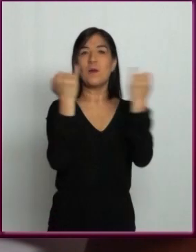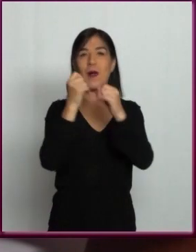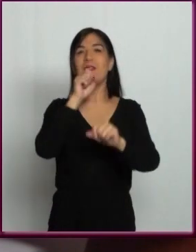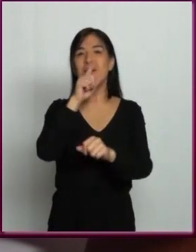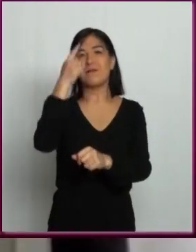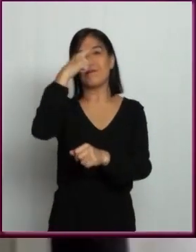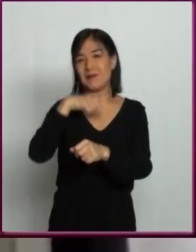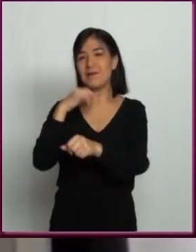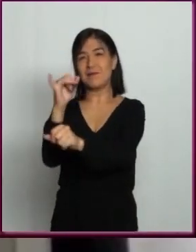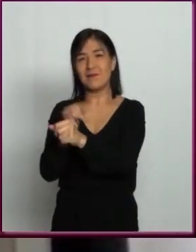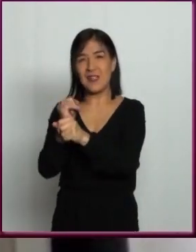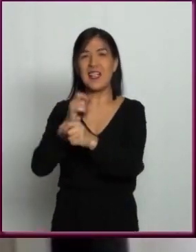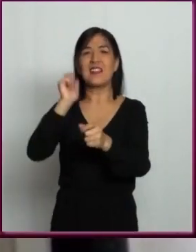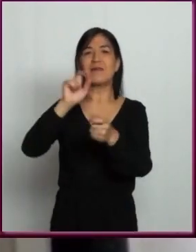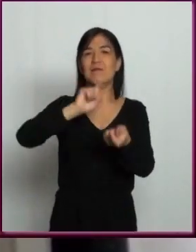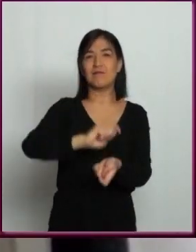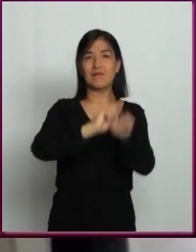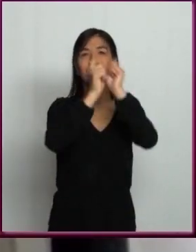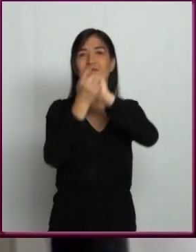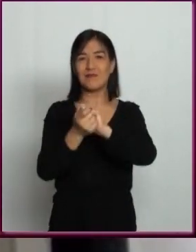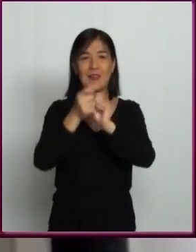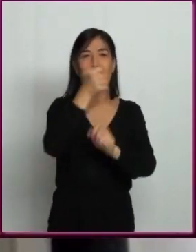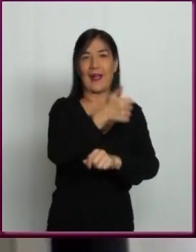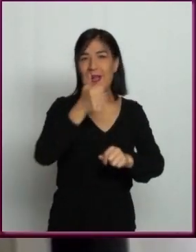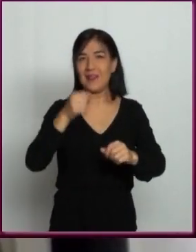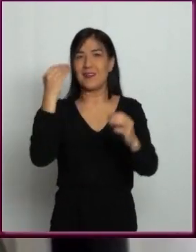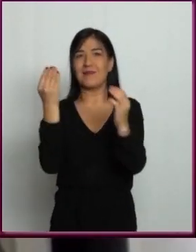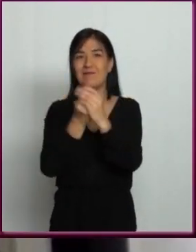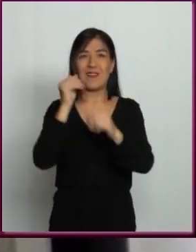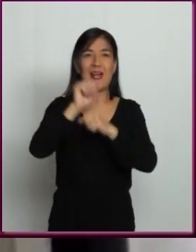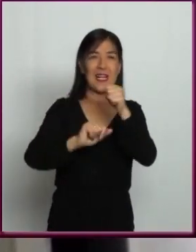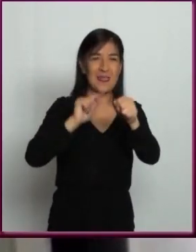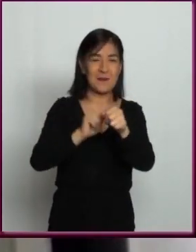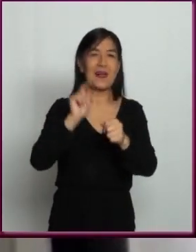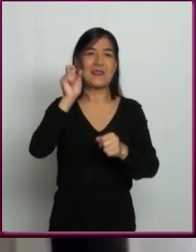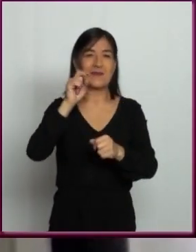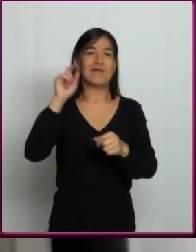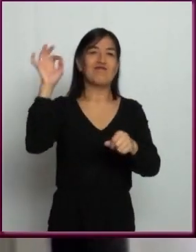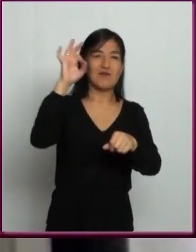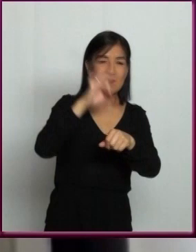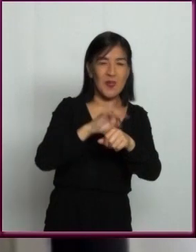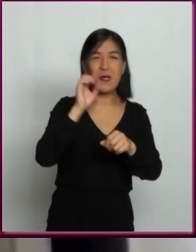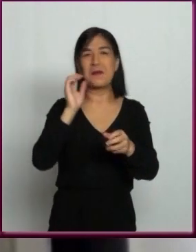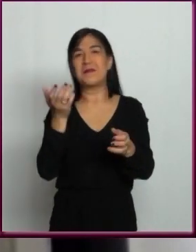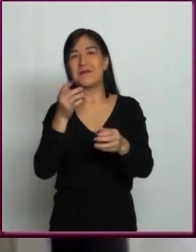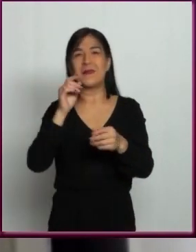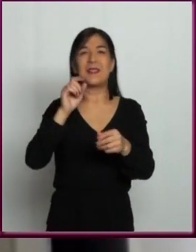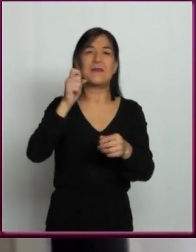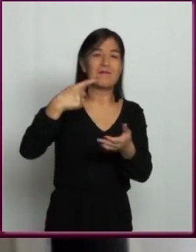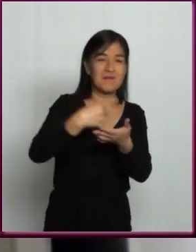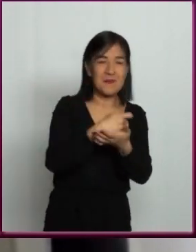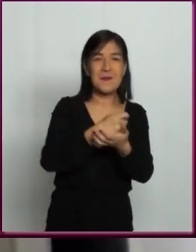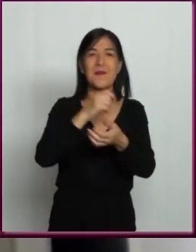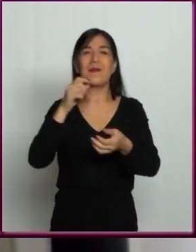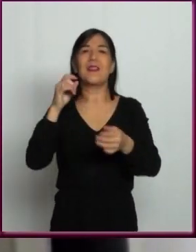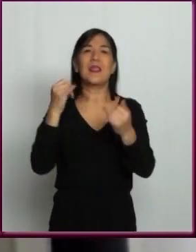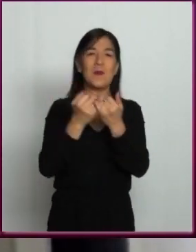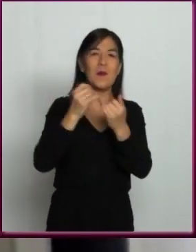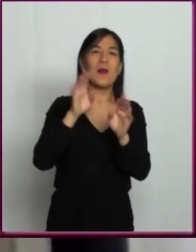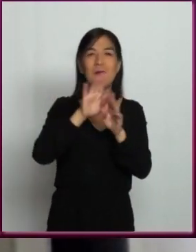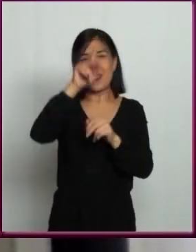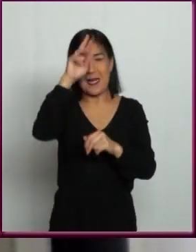investigar las relaciones evolutivas entre las especies. Se utilizan diferentes herramientas, paquetes